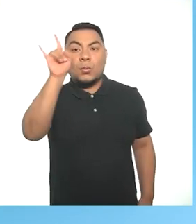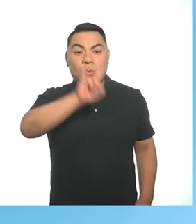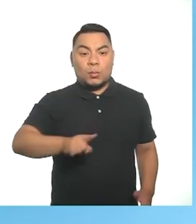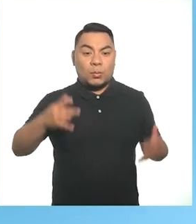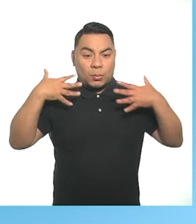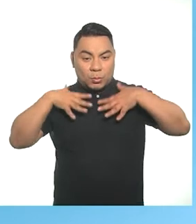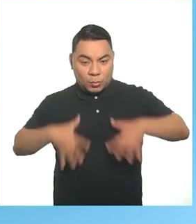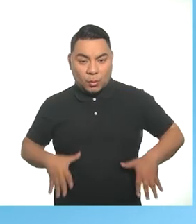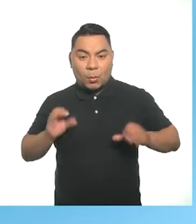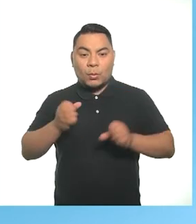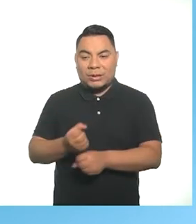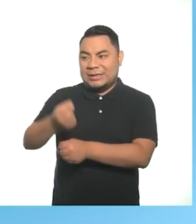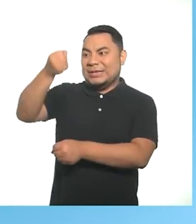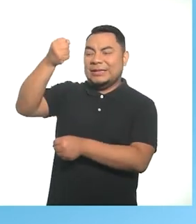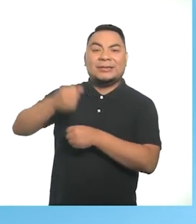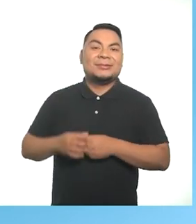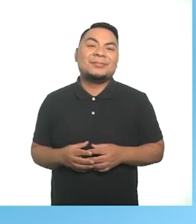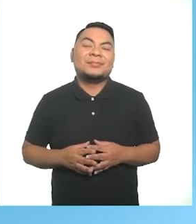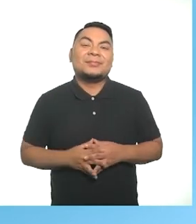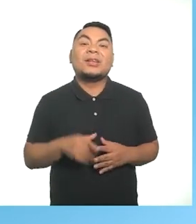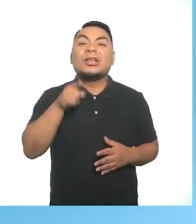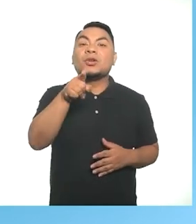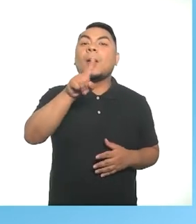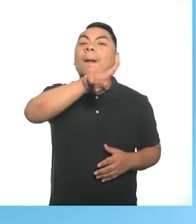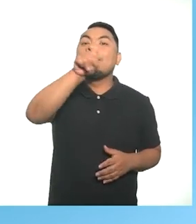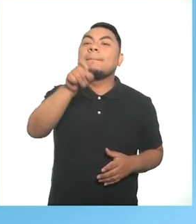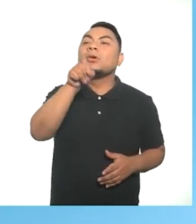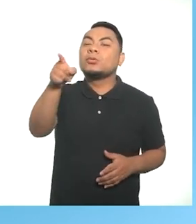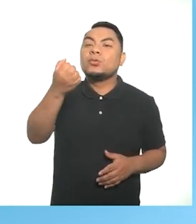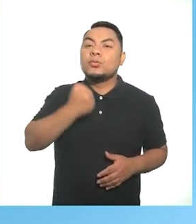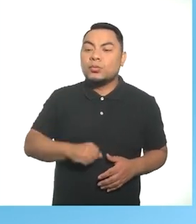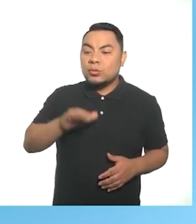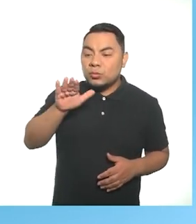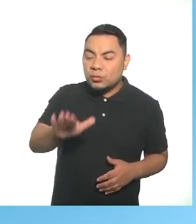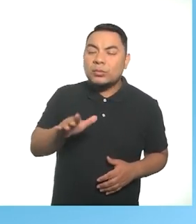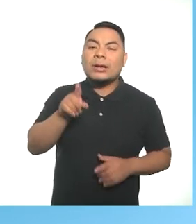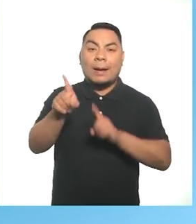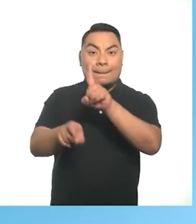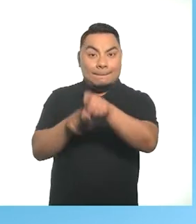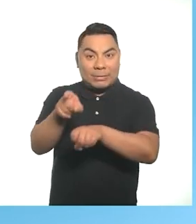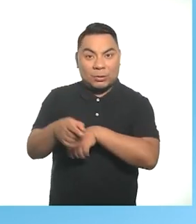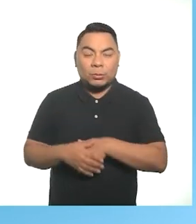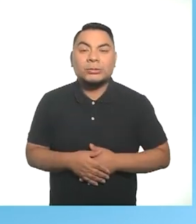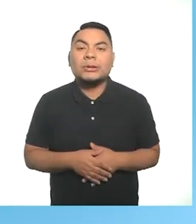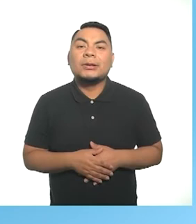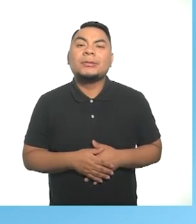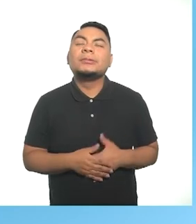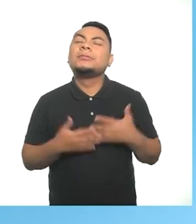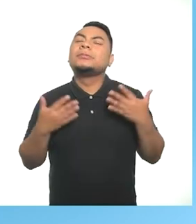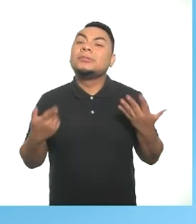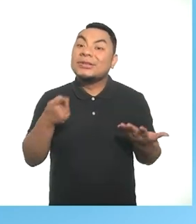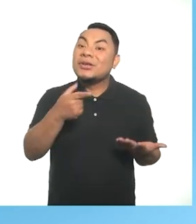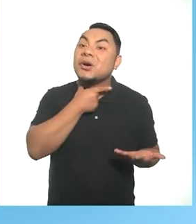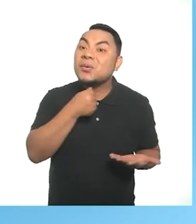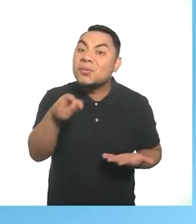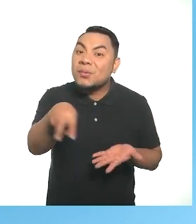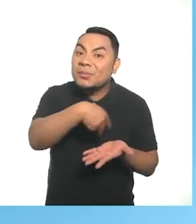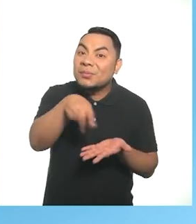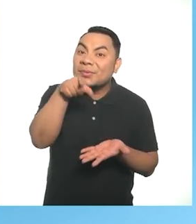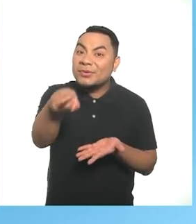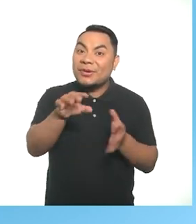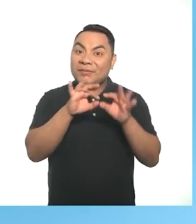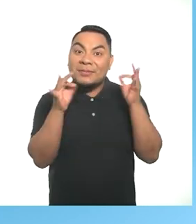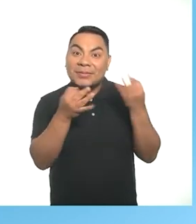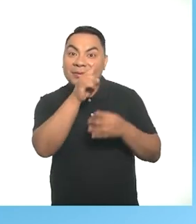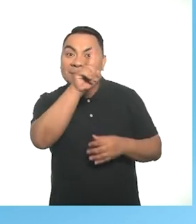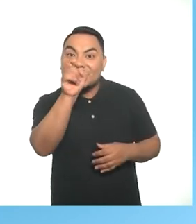poncho o una liguia. Pregúntenle a su niña o niño lo siguiente. ¿Te gusta bailar